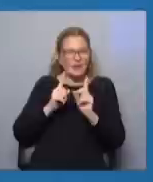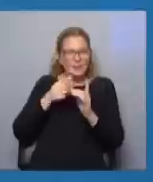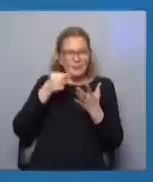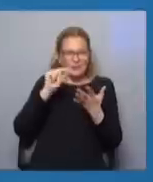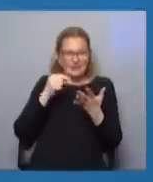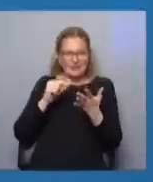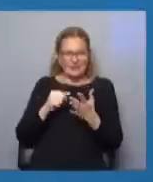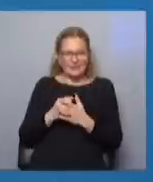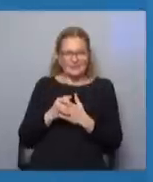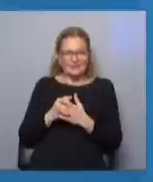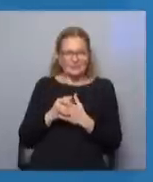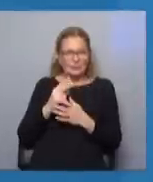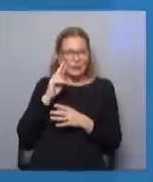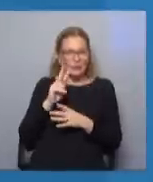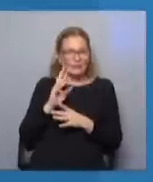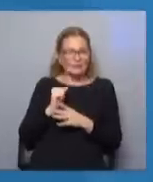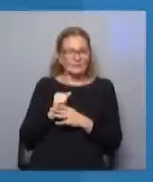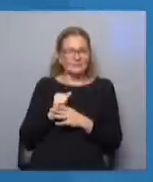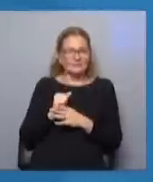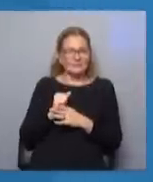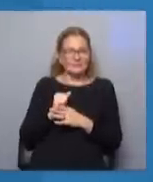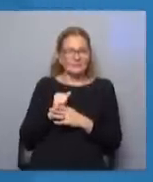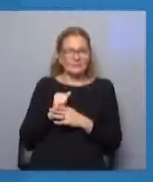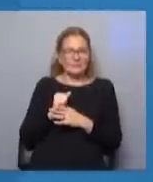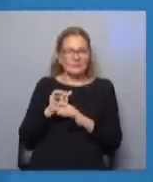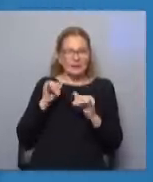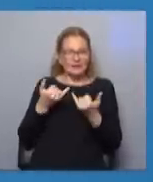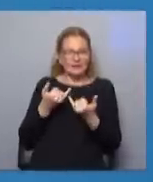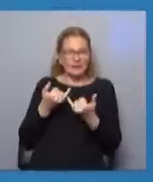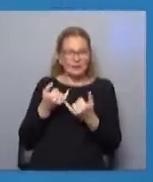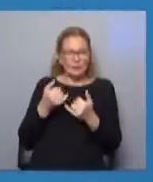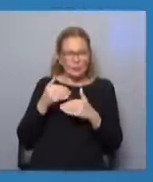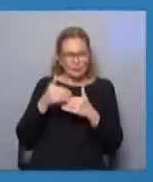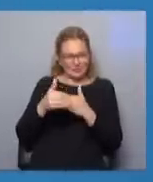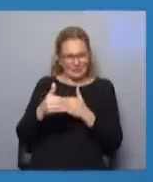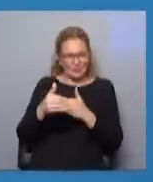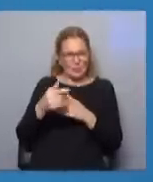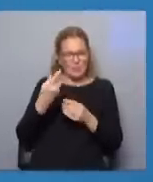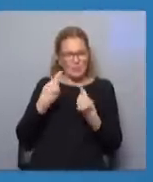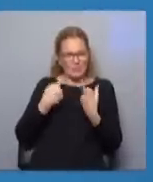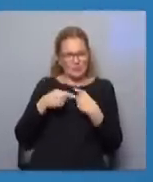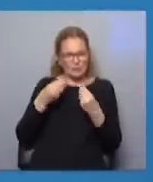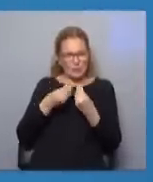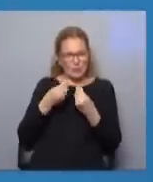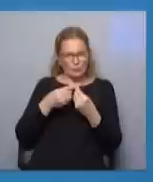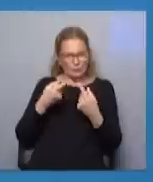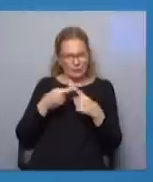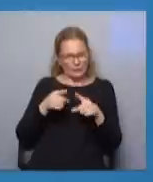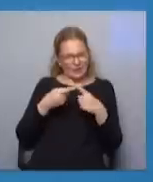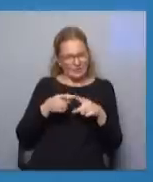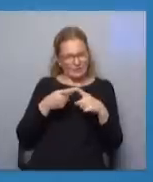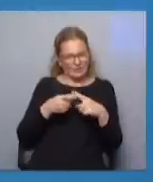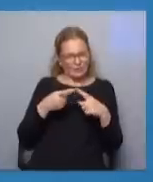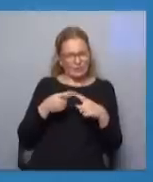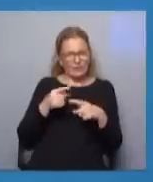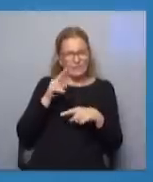detalles como los que había ahí éste ha pasado ya no tanto tiempo pero muchos muchos hechos es bueno justamente